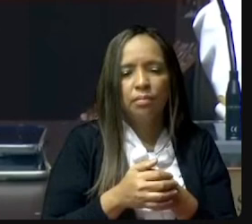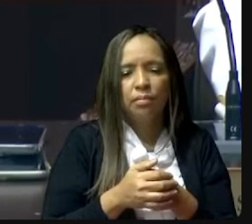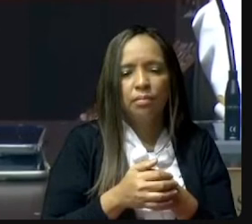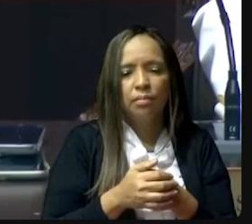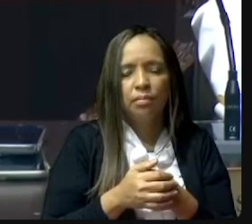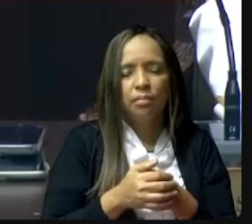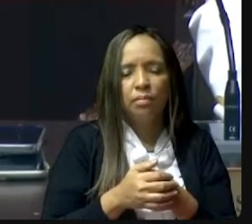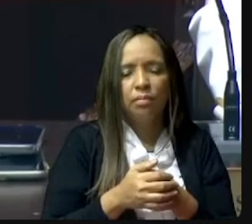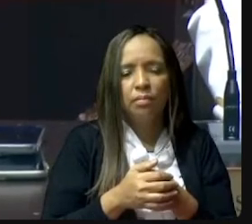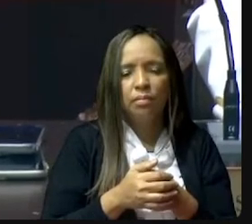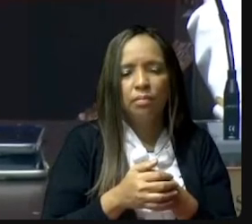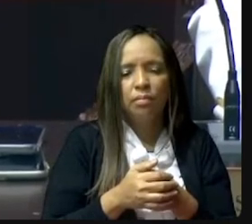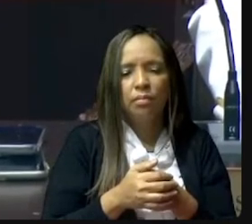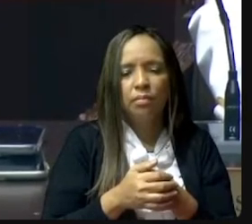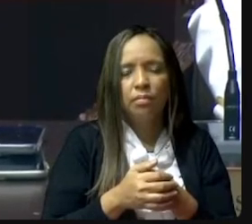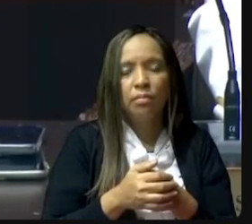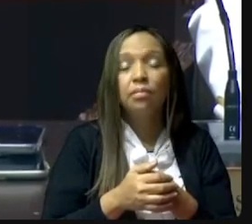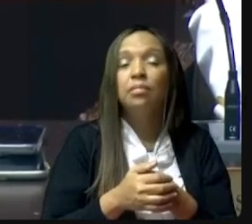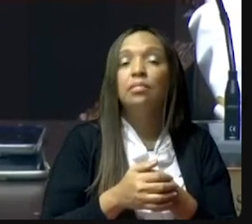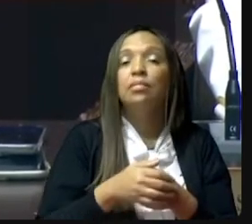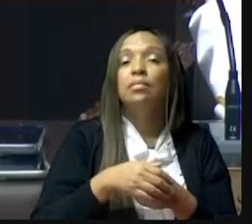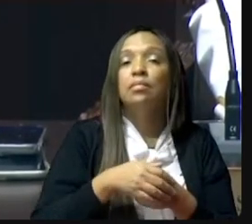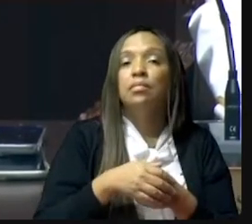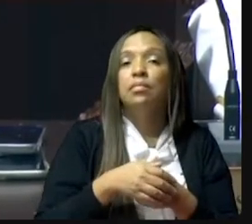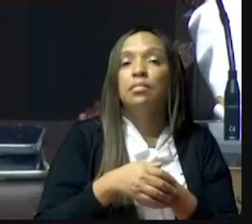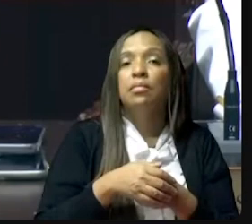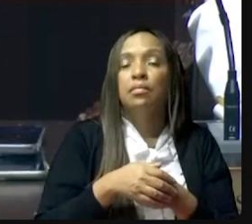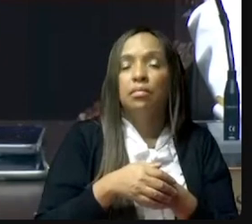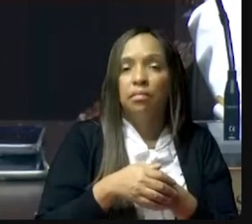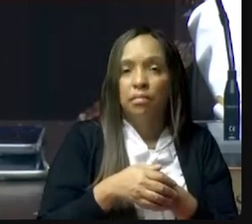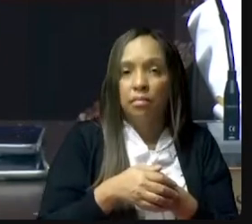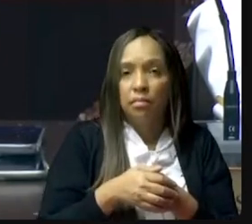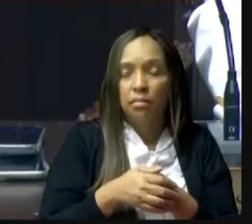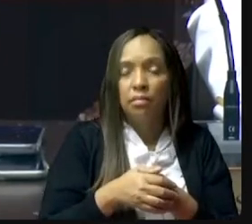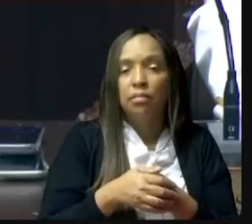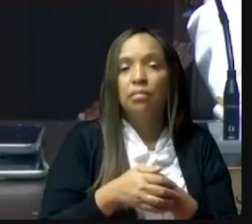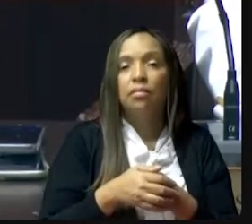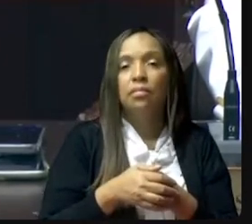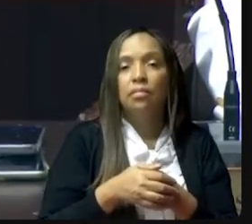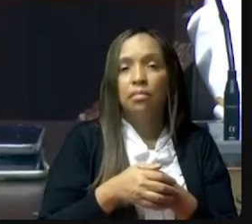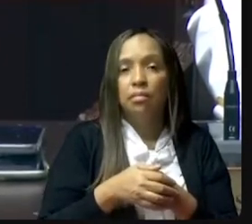Sánchez aquí un momento